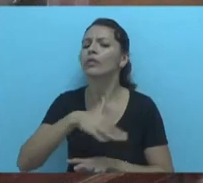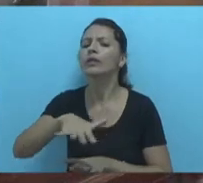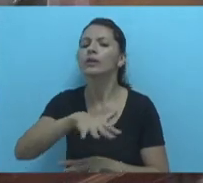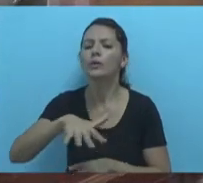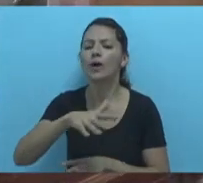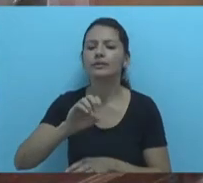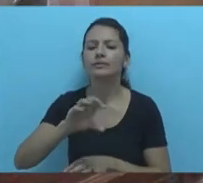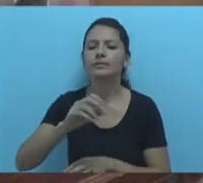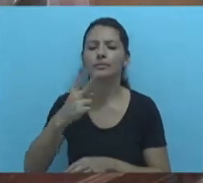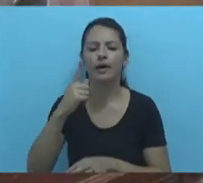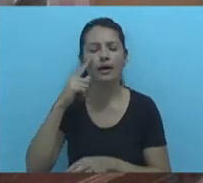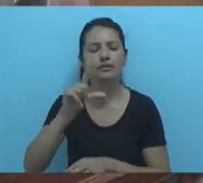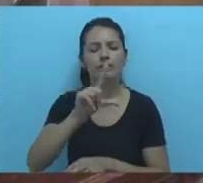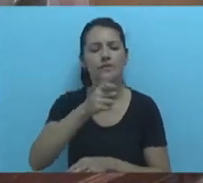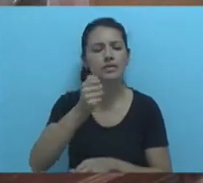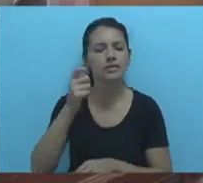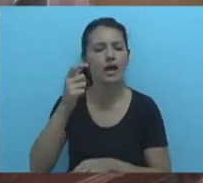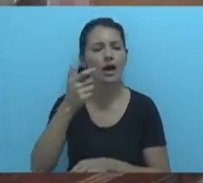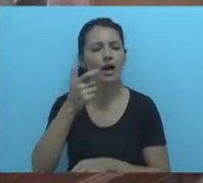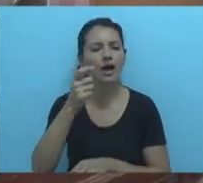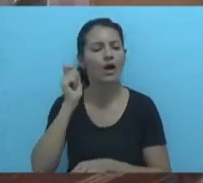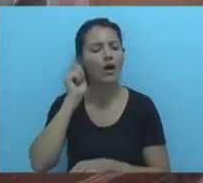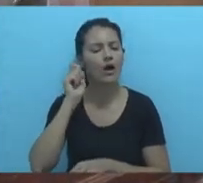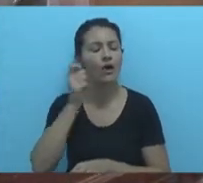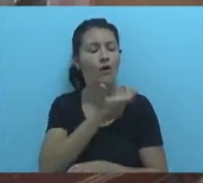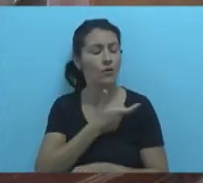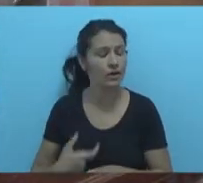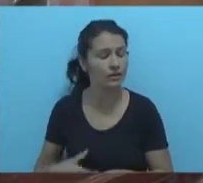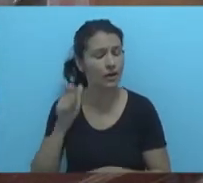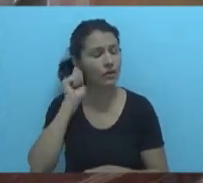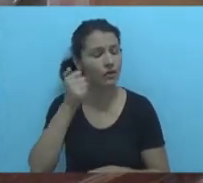habito, y esperemos que esto que sea una excepción